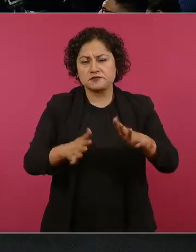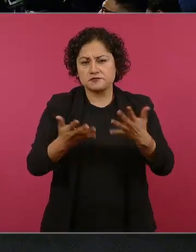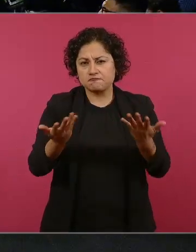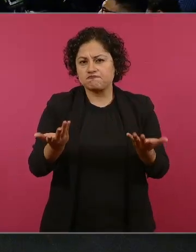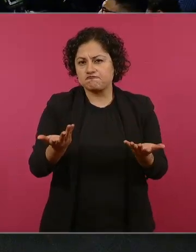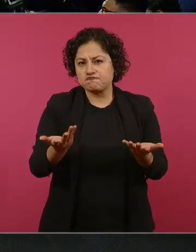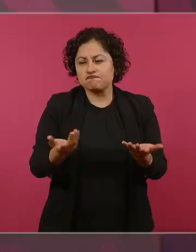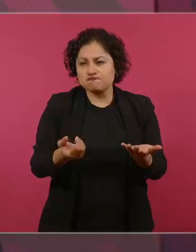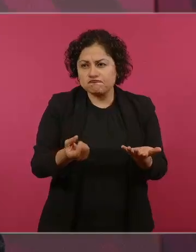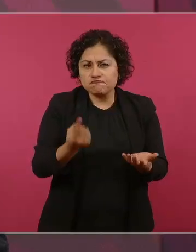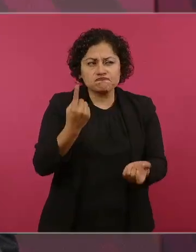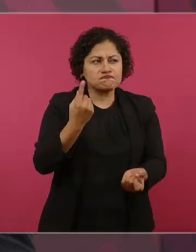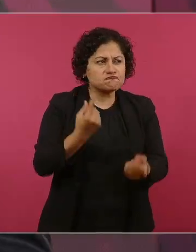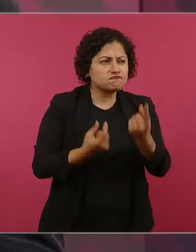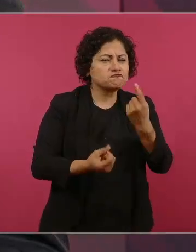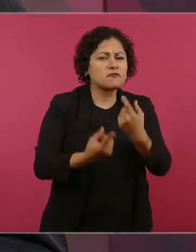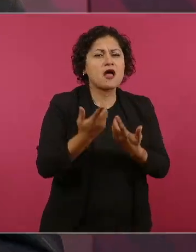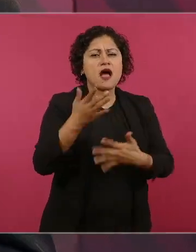de